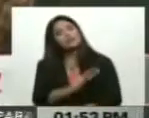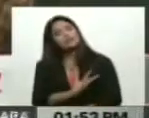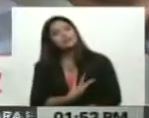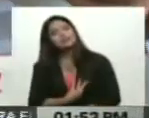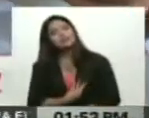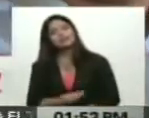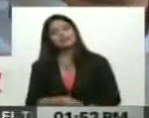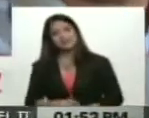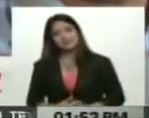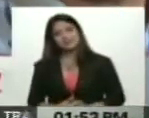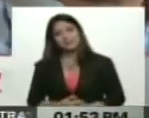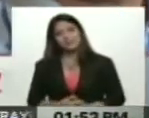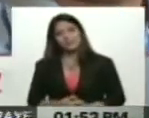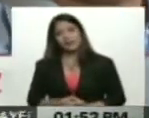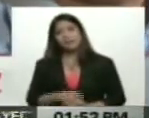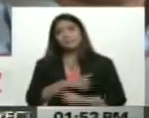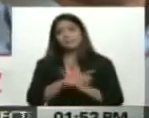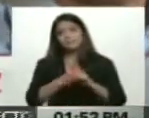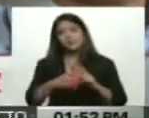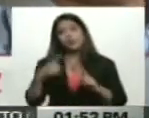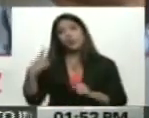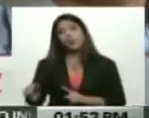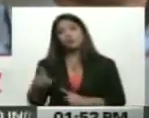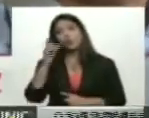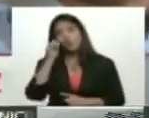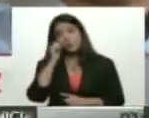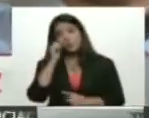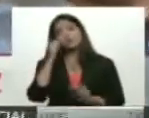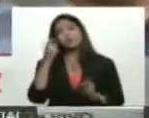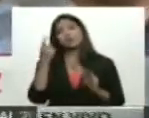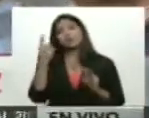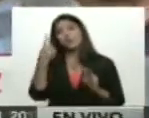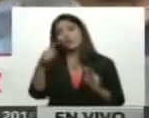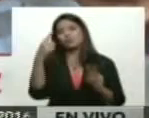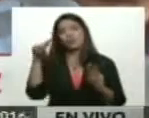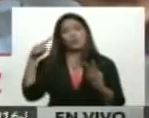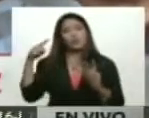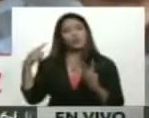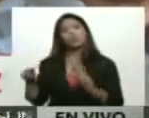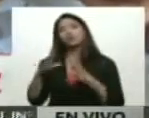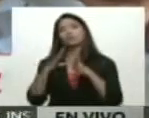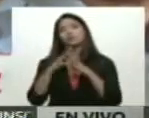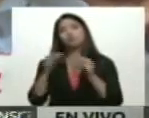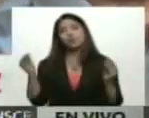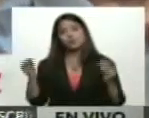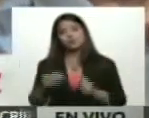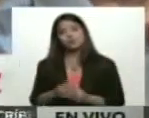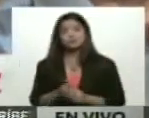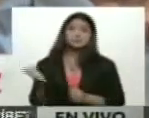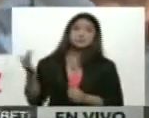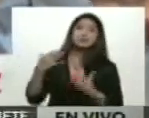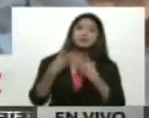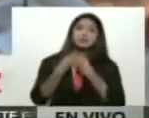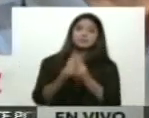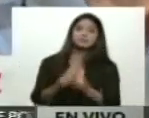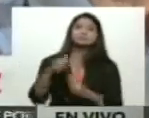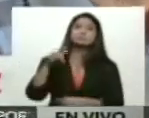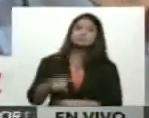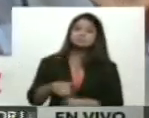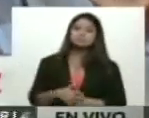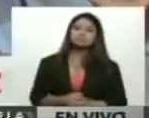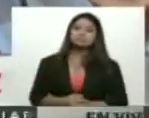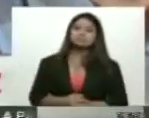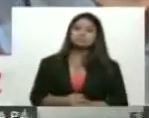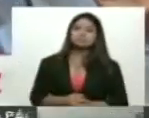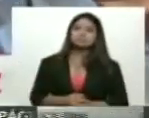también al maestro ismael querales al maestro vidal colmenares para que me acompañen a poner en